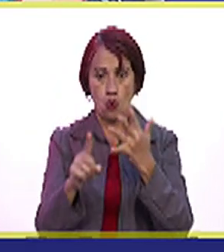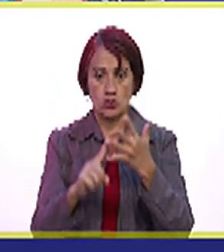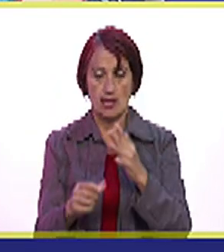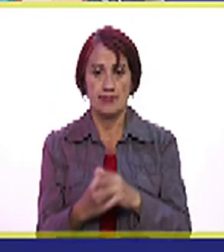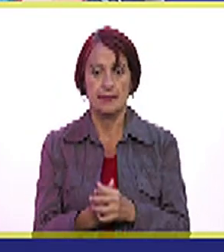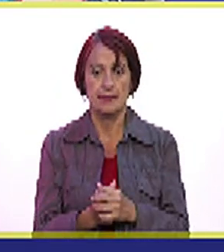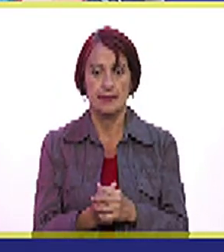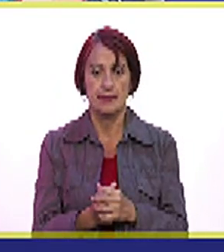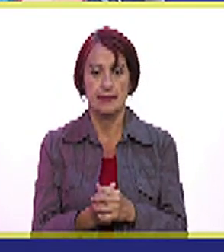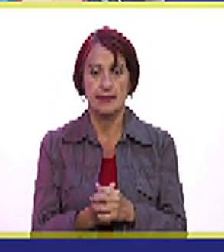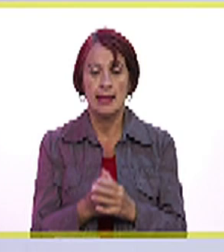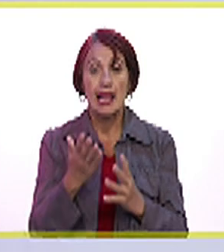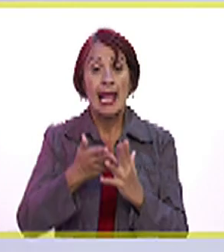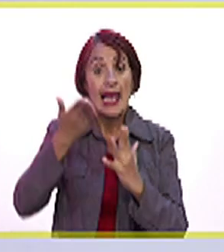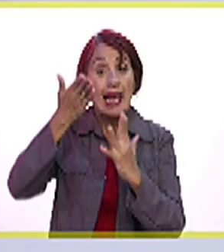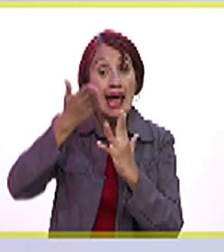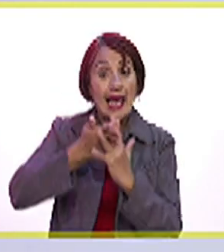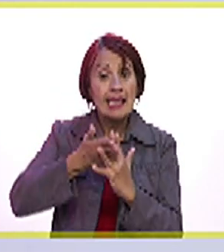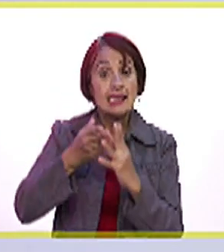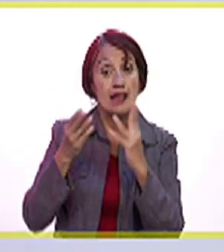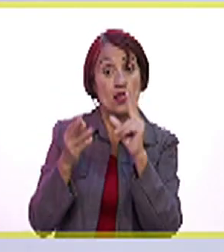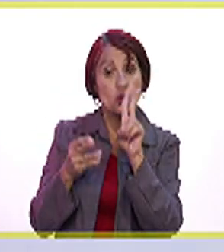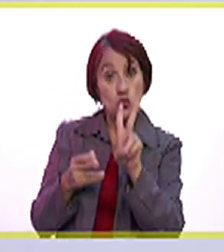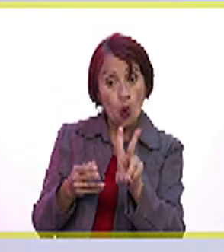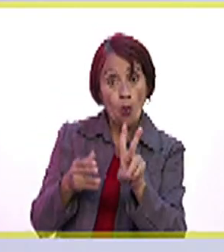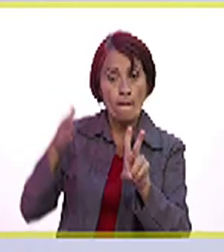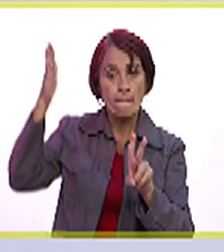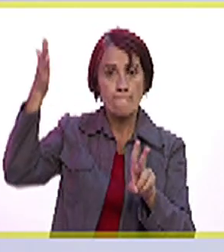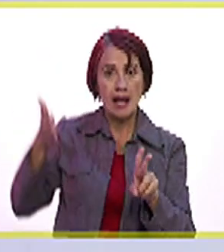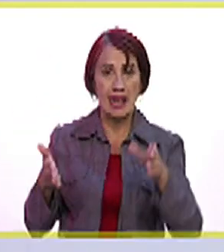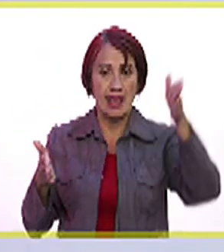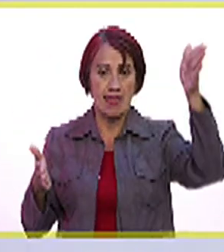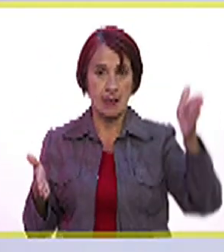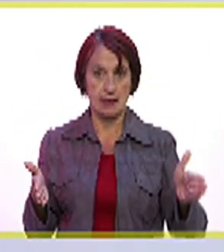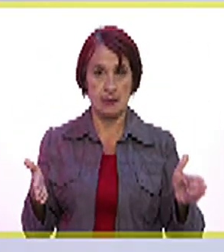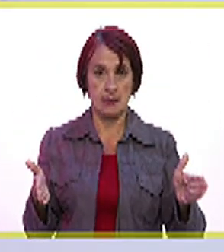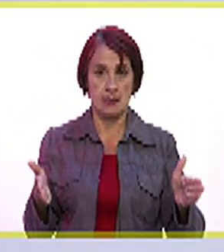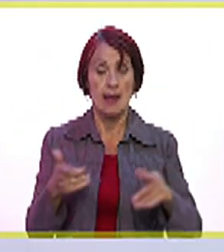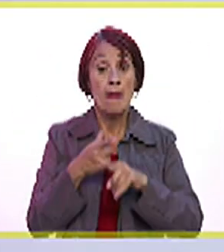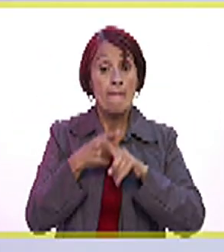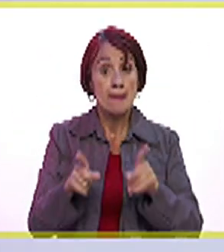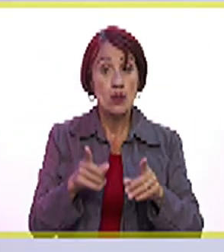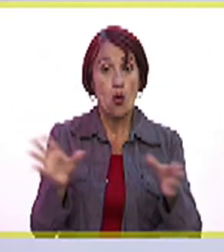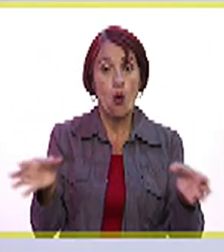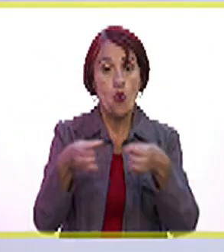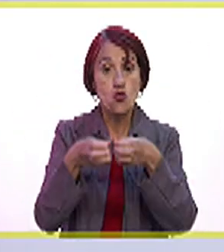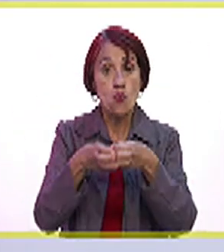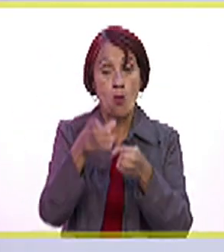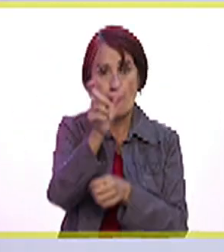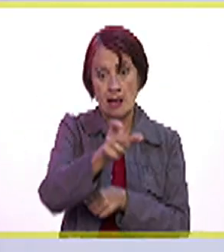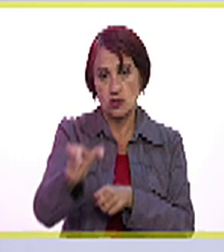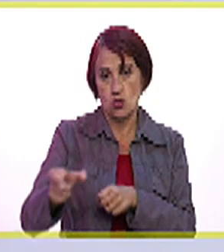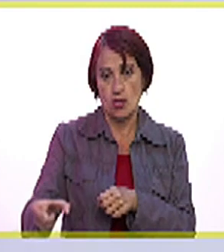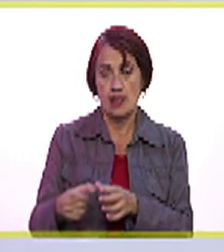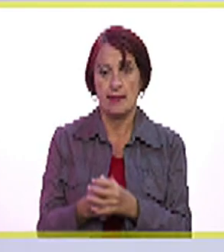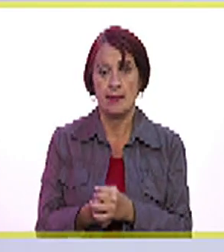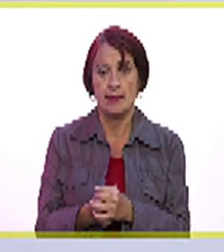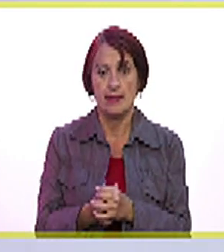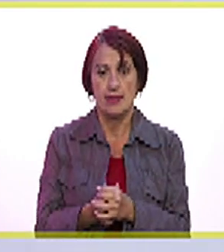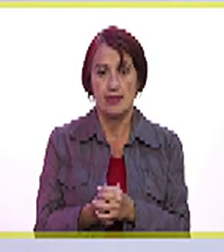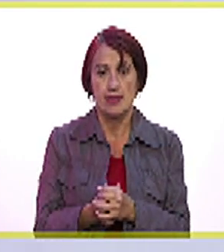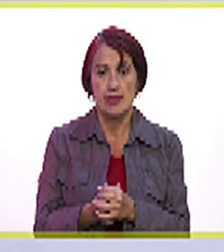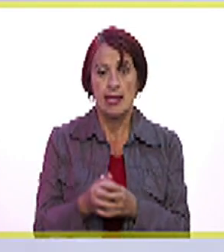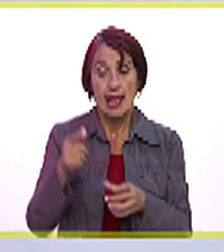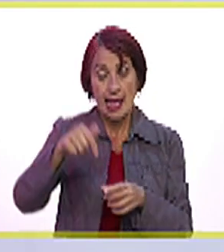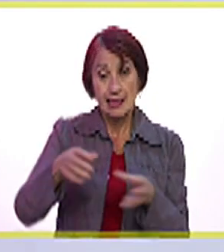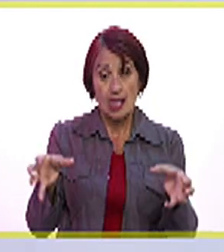estoy entre algo, entre dos paredes, I am between. Pero cuando estamos en un grupo de personas, entonces ya eso es en